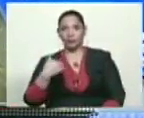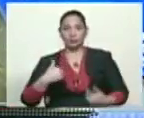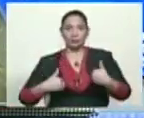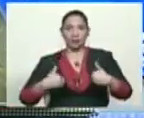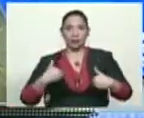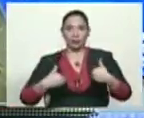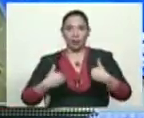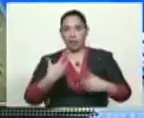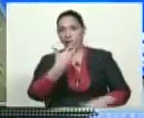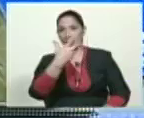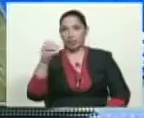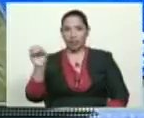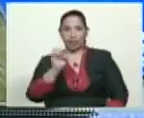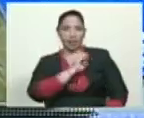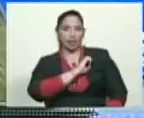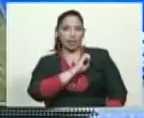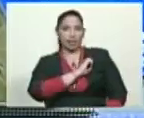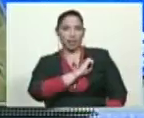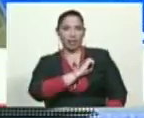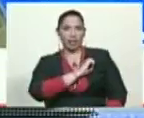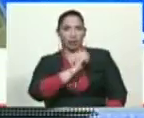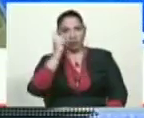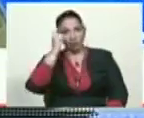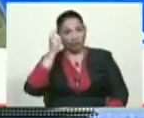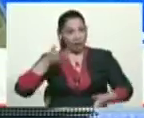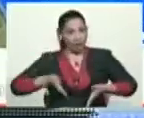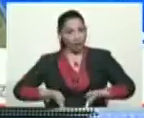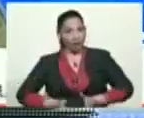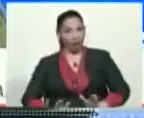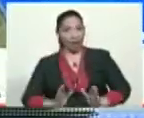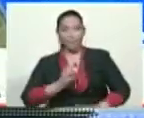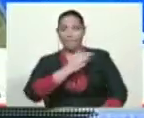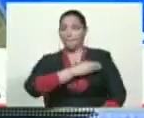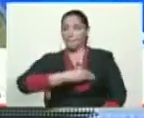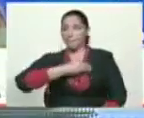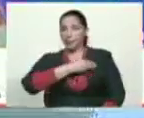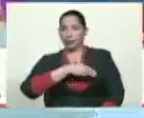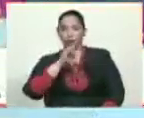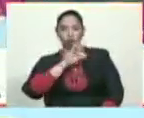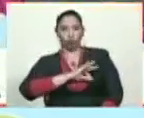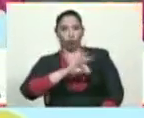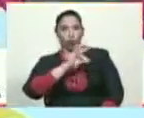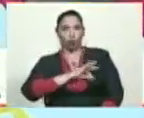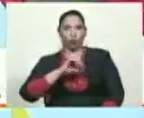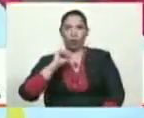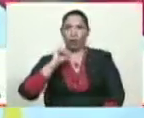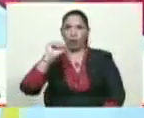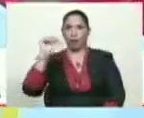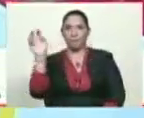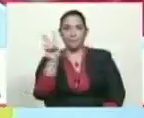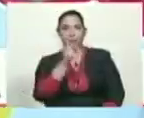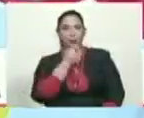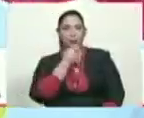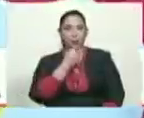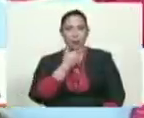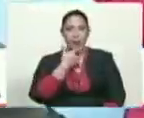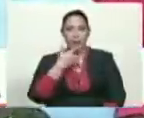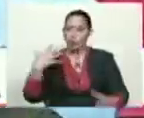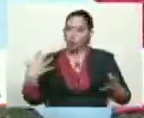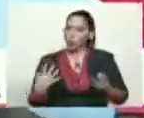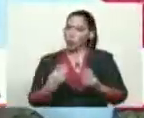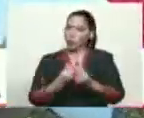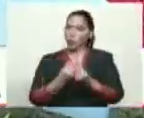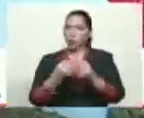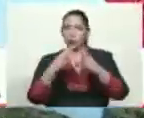30 de enero bien que nace la misión socialista venezuela bella juntos